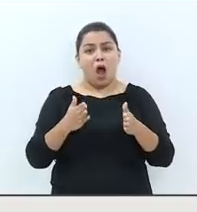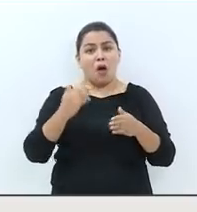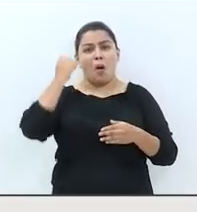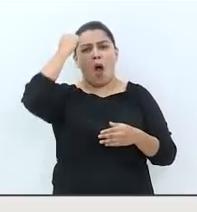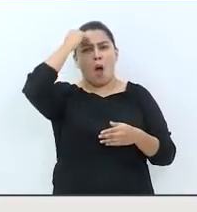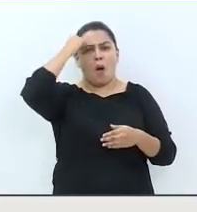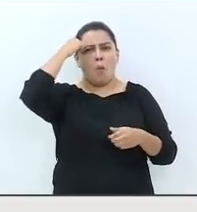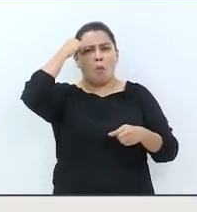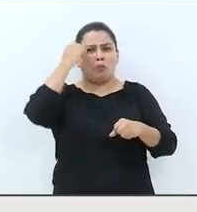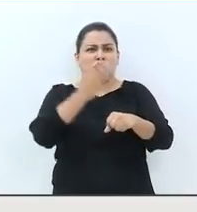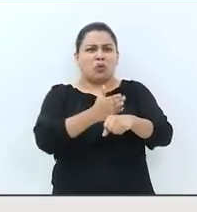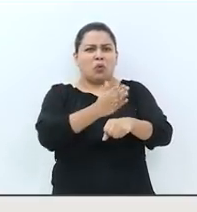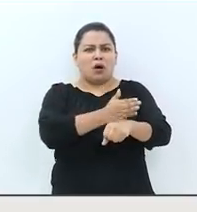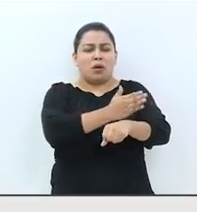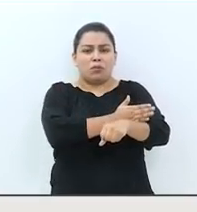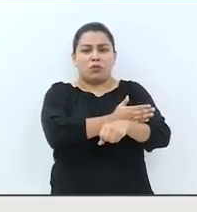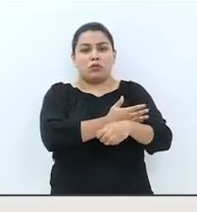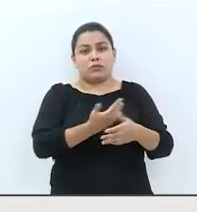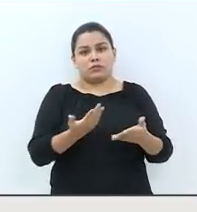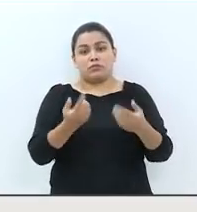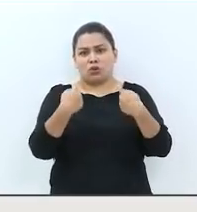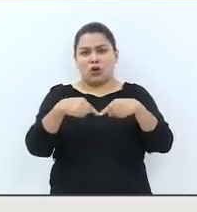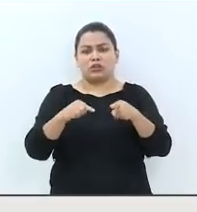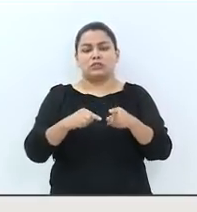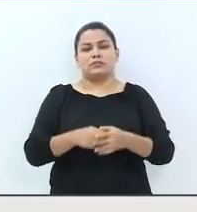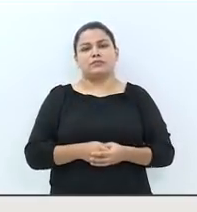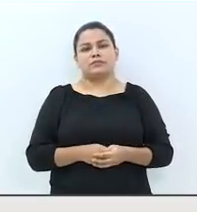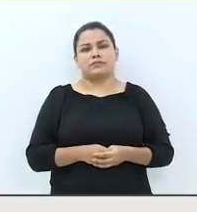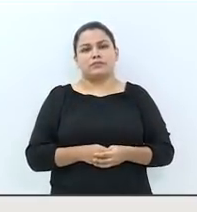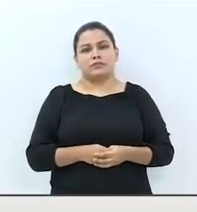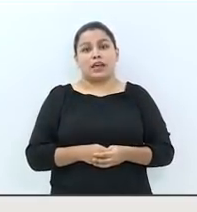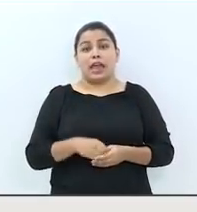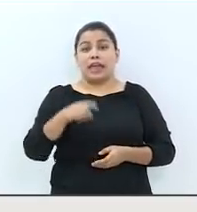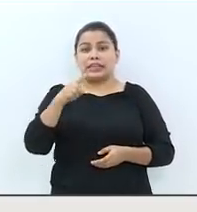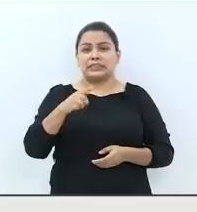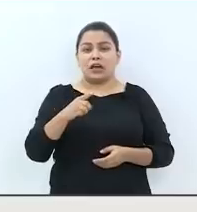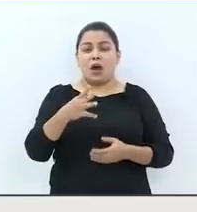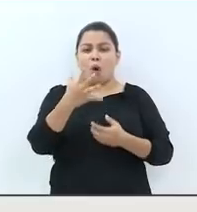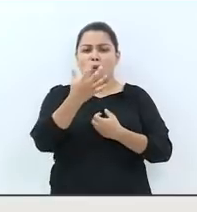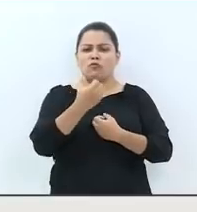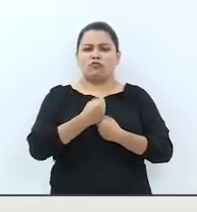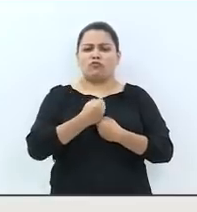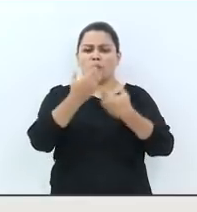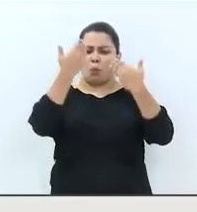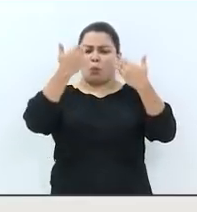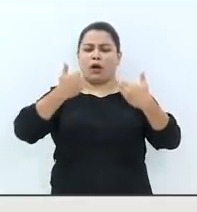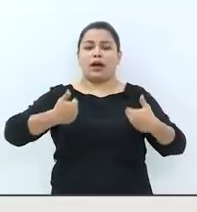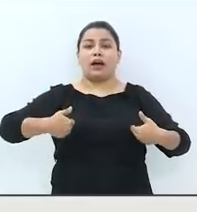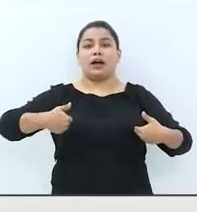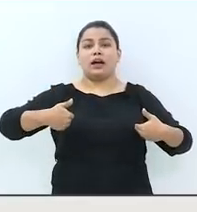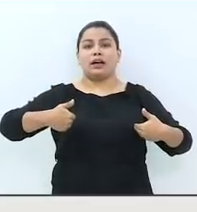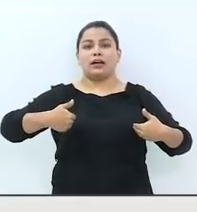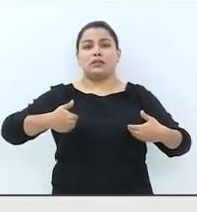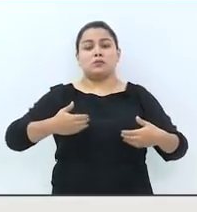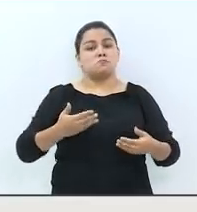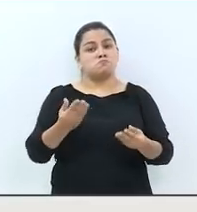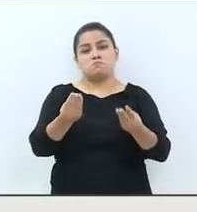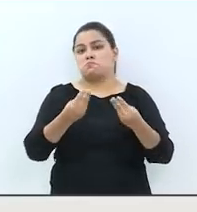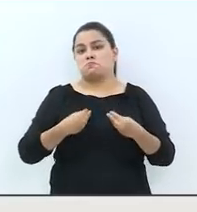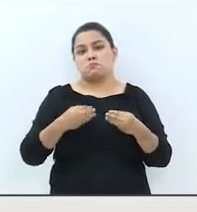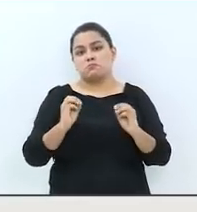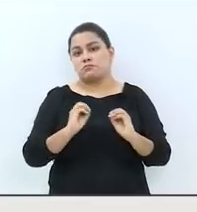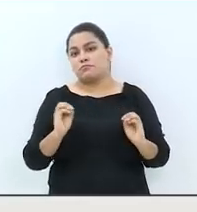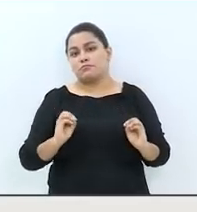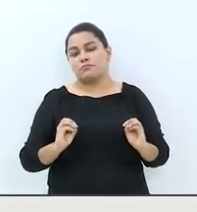nada, ya aprendimos que así no se hace, vamos con lo siguiente. O sea, esa calidez humana que realmente como no la recibimos